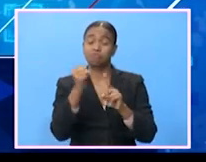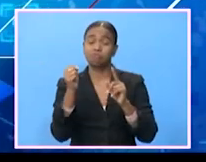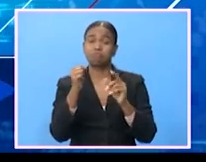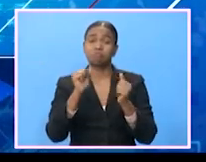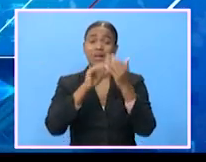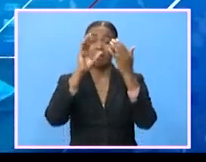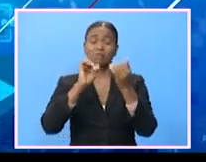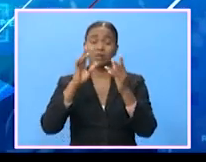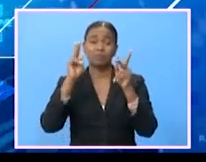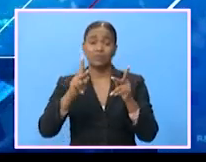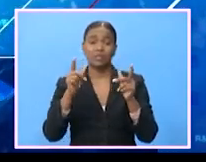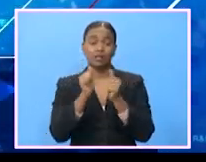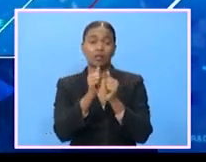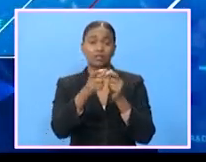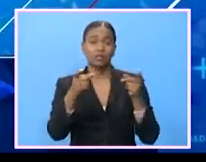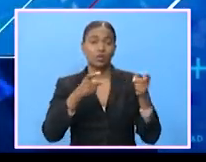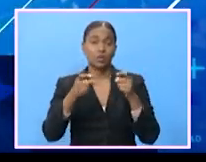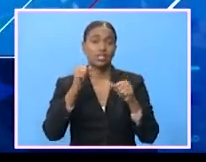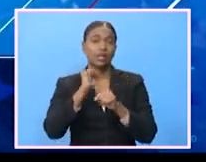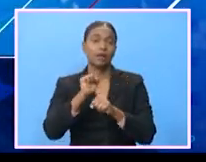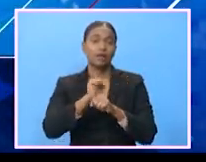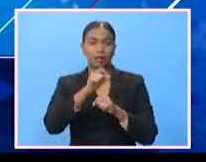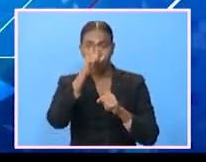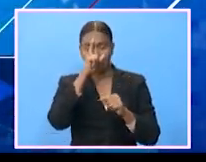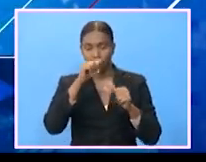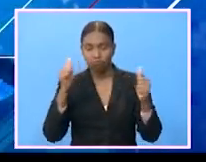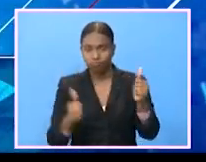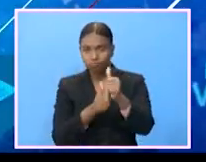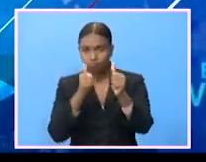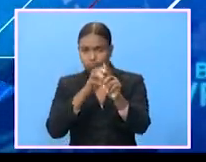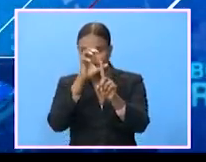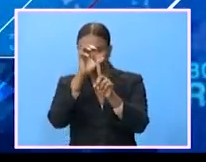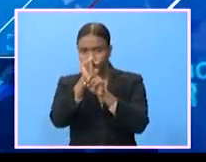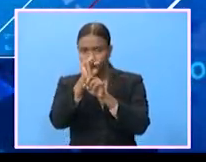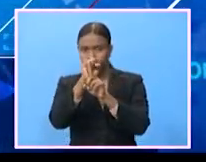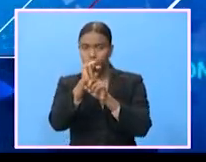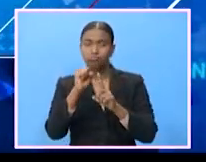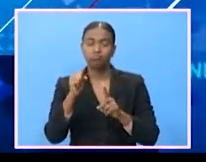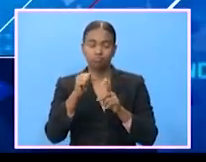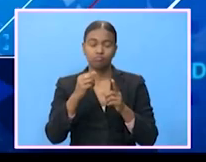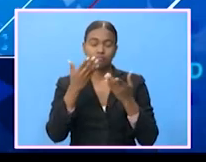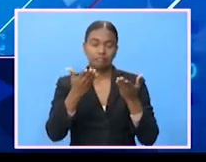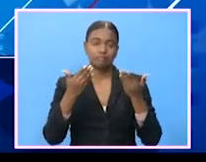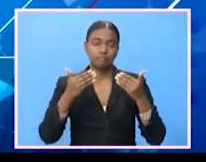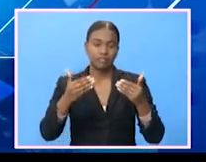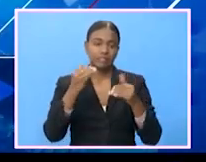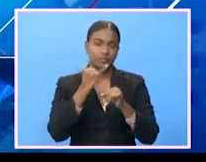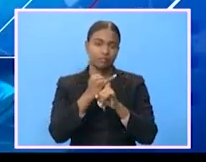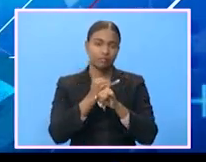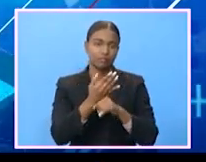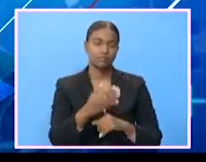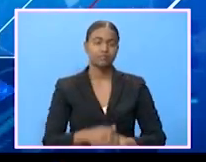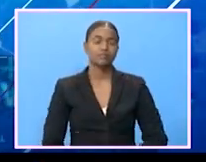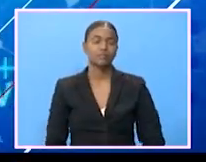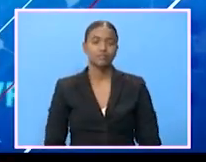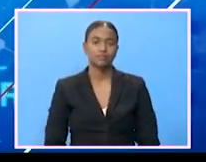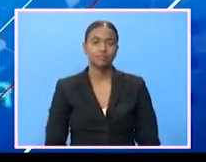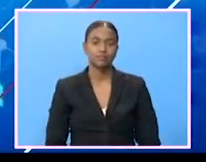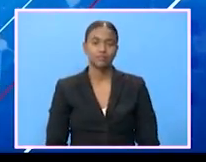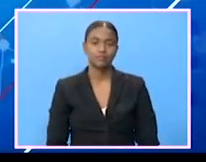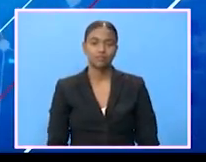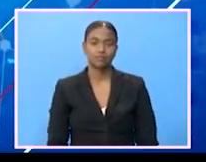las unidades de control migratorio que trabajan en los operativos de detección y repatriación que lleva a cabo la institución.